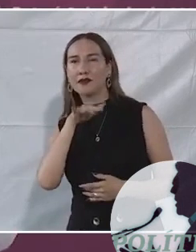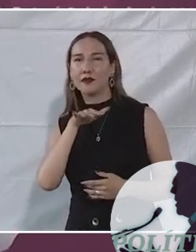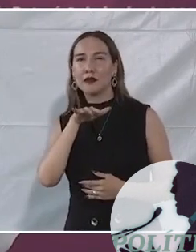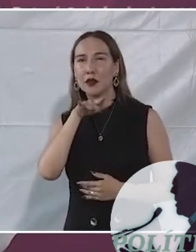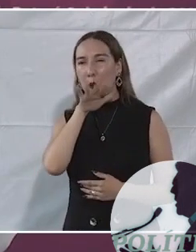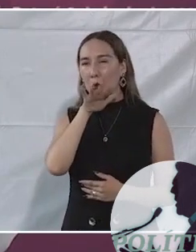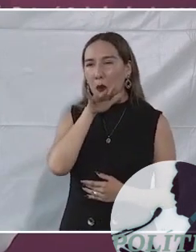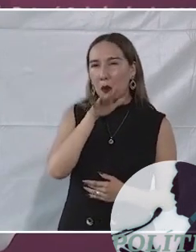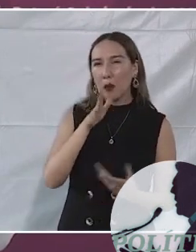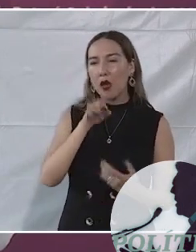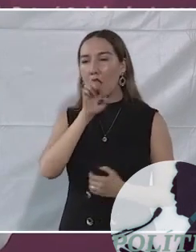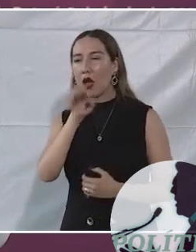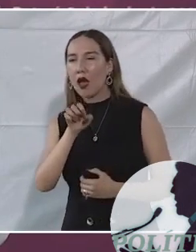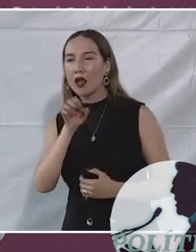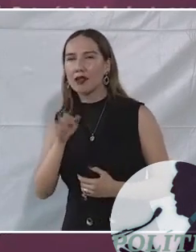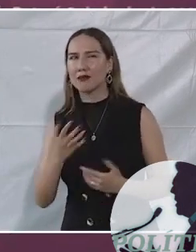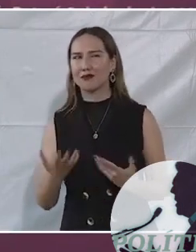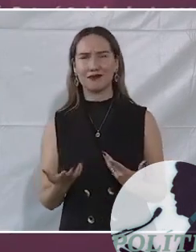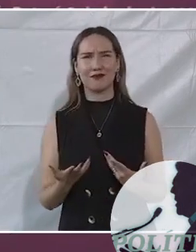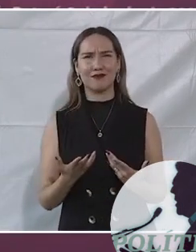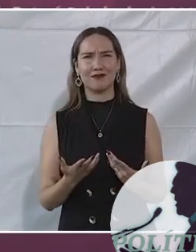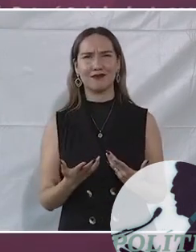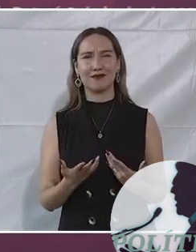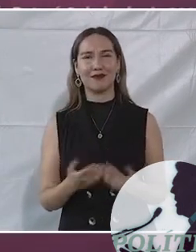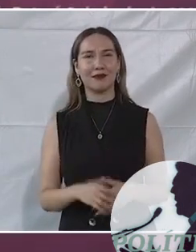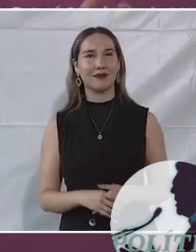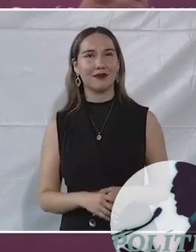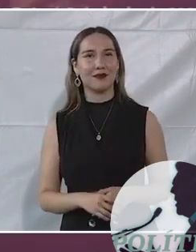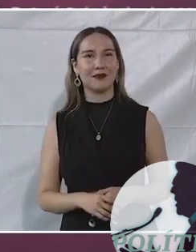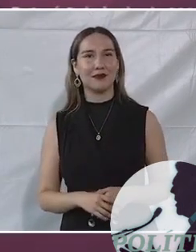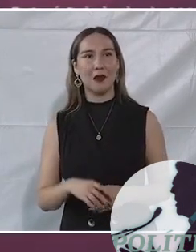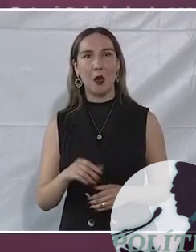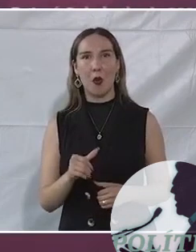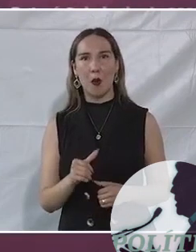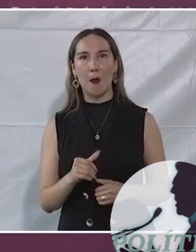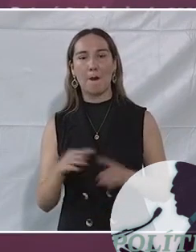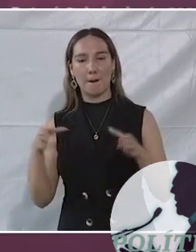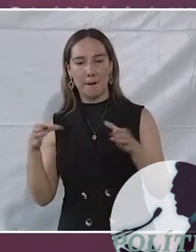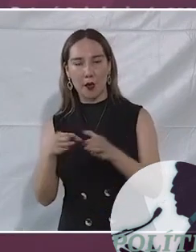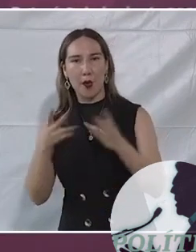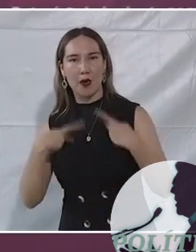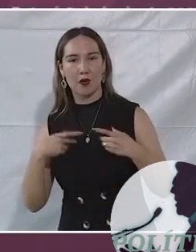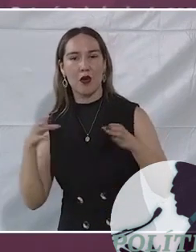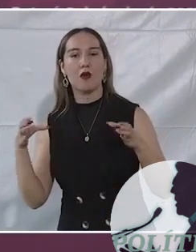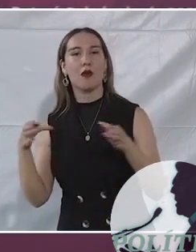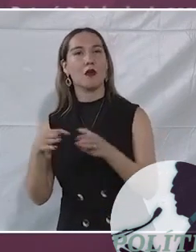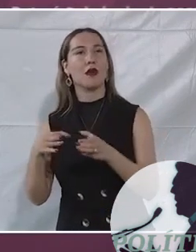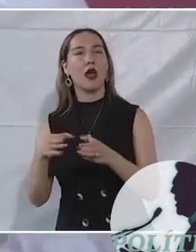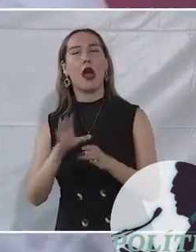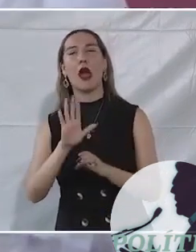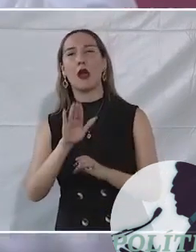preocupes. Está seguro el voto. Y a la hora de votar, toma.